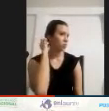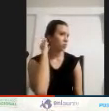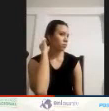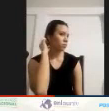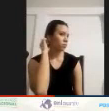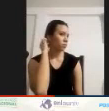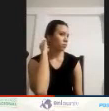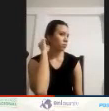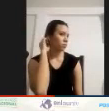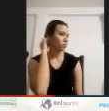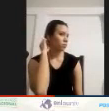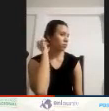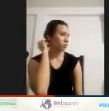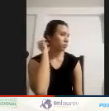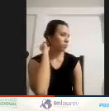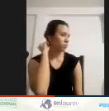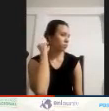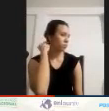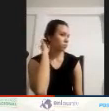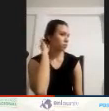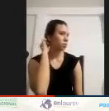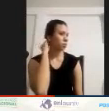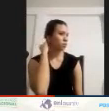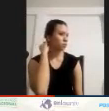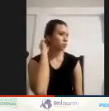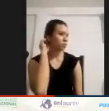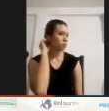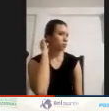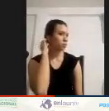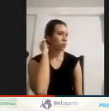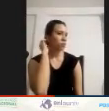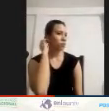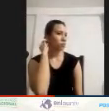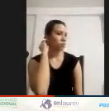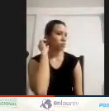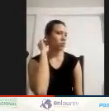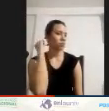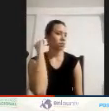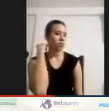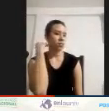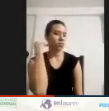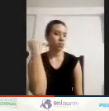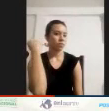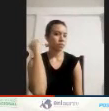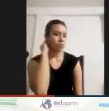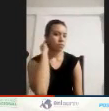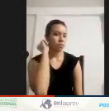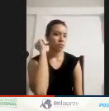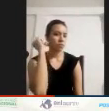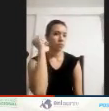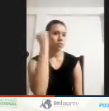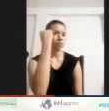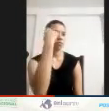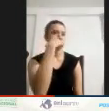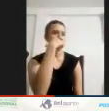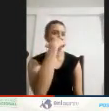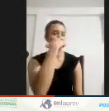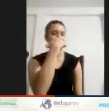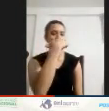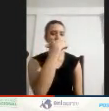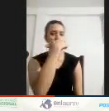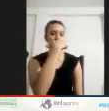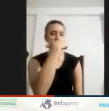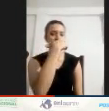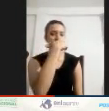de inscripción de una compañía anónima, debe ser publicada su acta constitutiva y sus posteriores modificaciones. Eso es algo